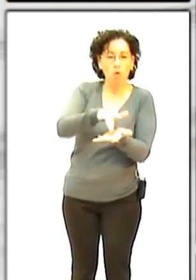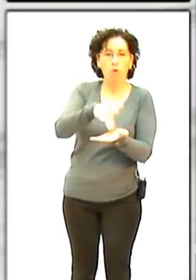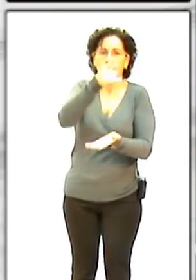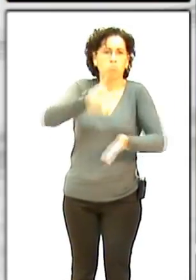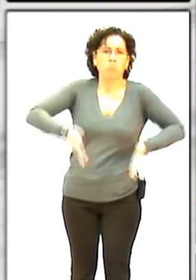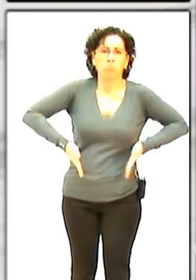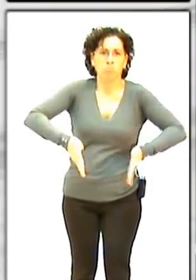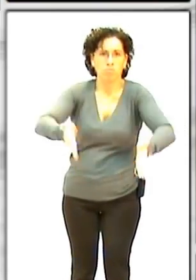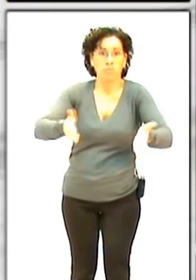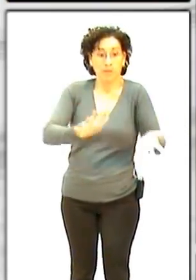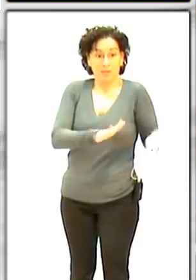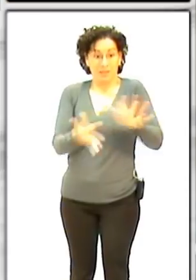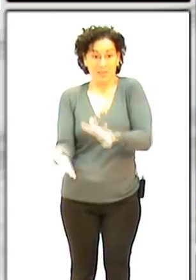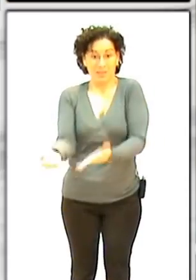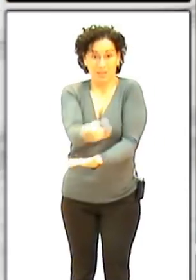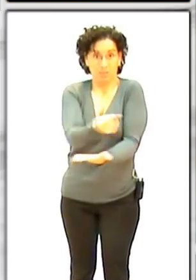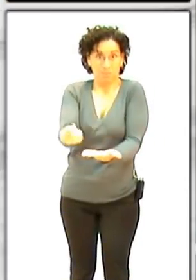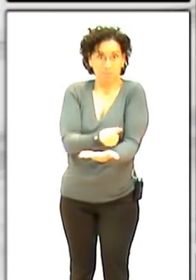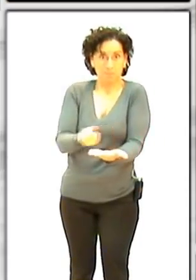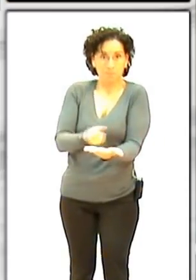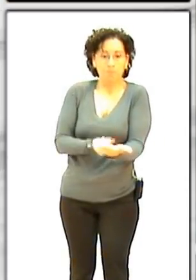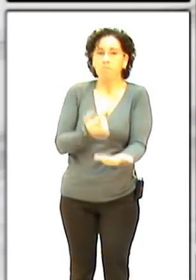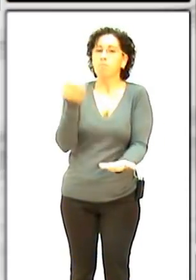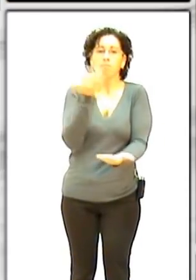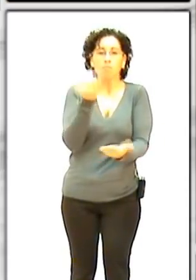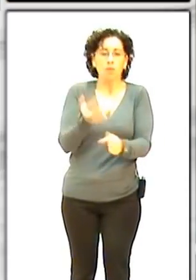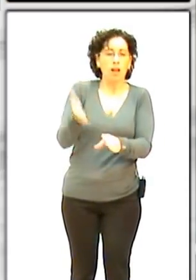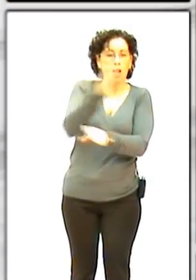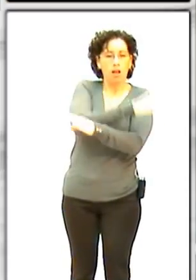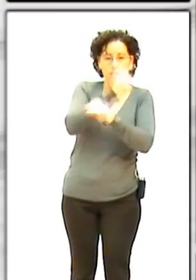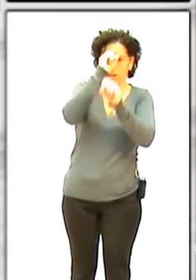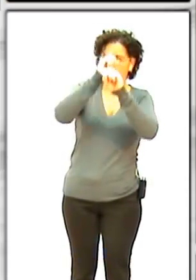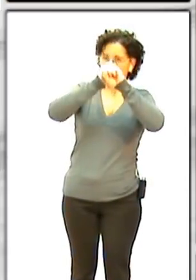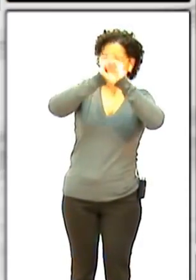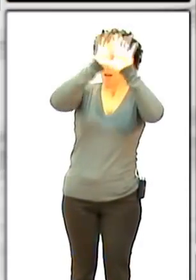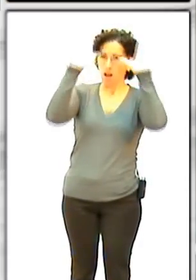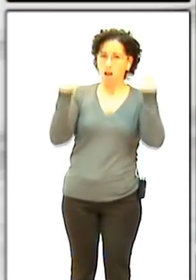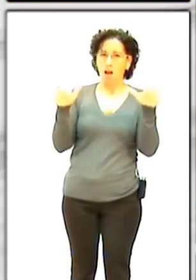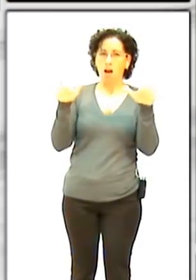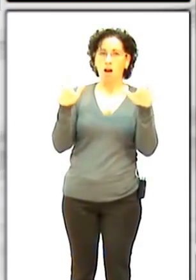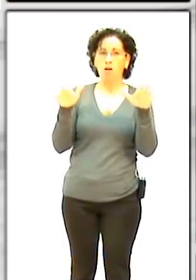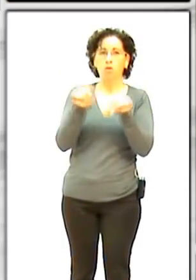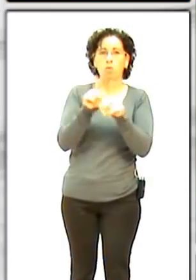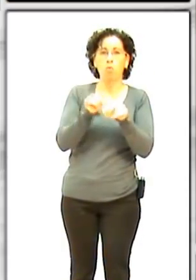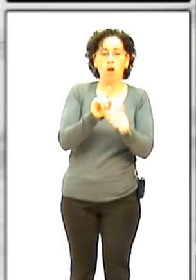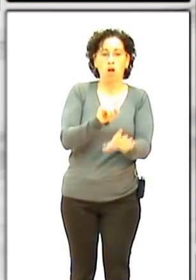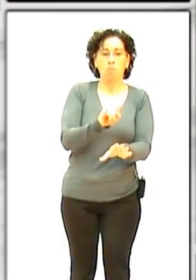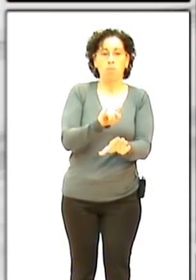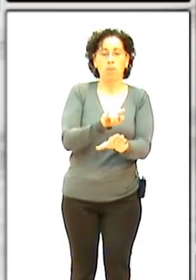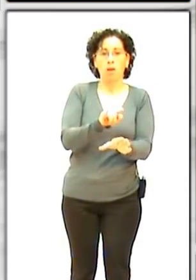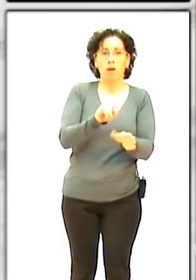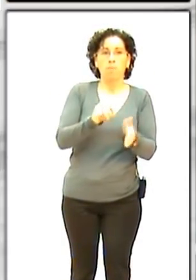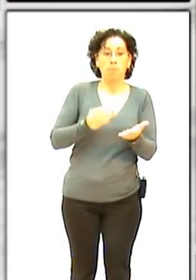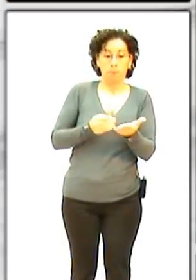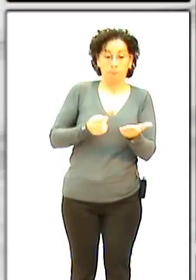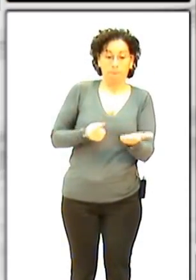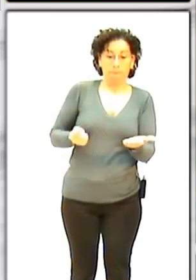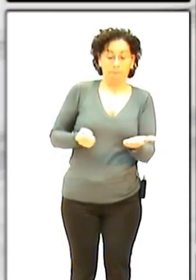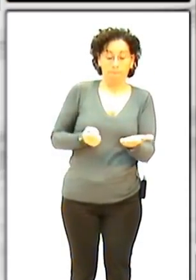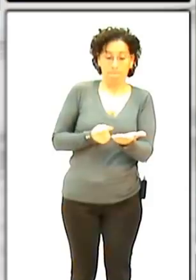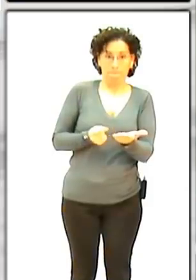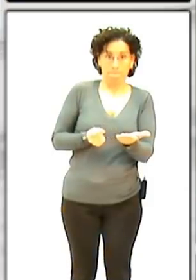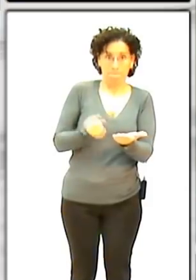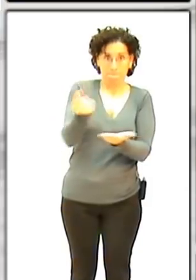vía, es necesario que tengáis una duplicidad de línea para que yo me pueda orientar